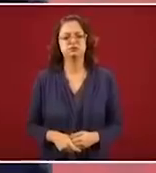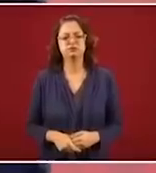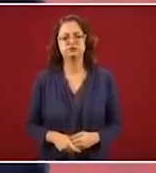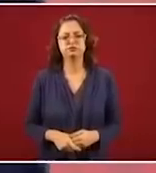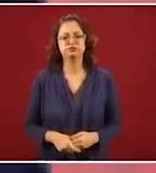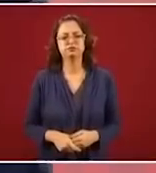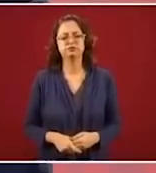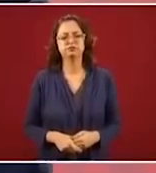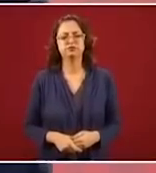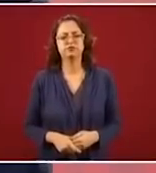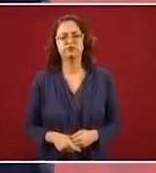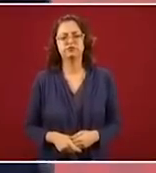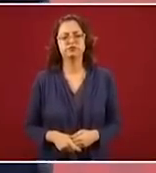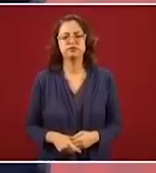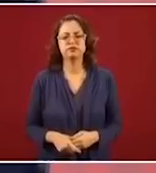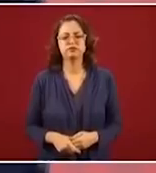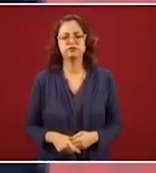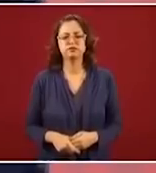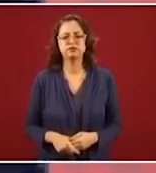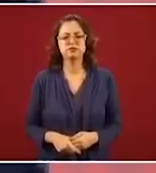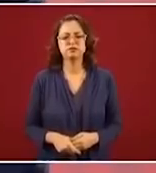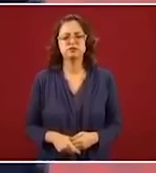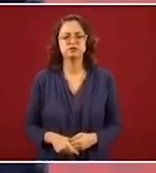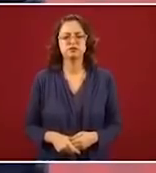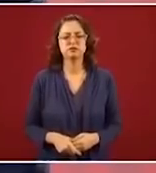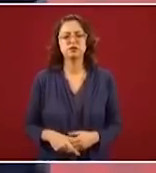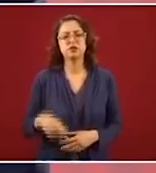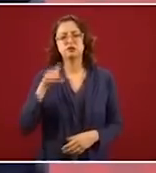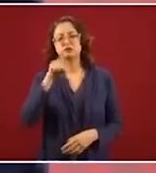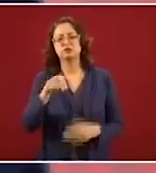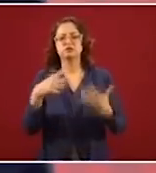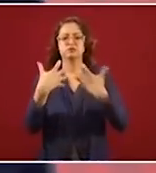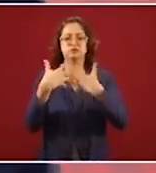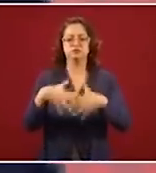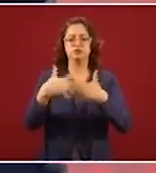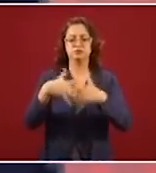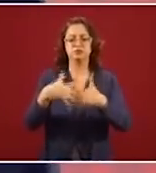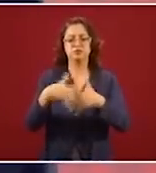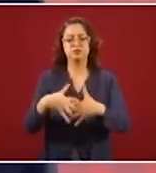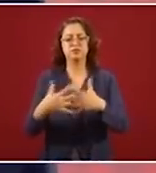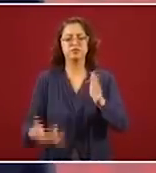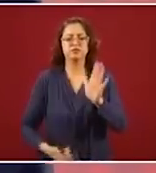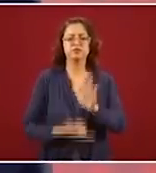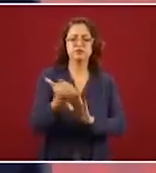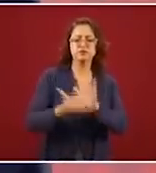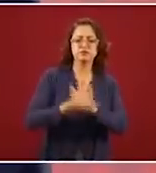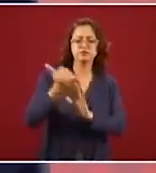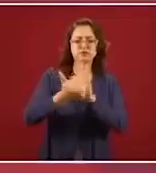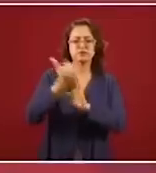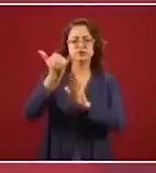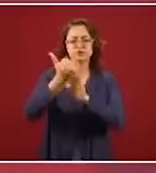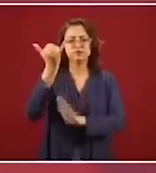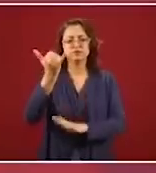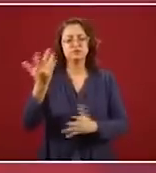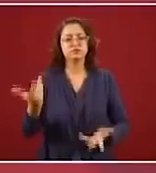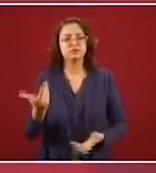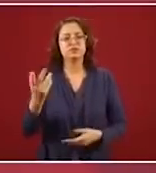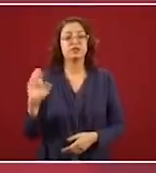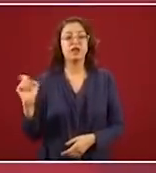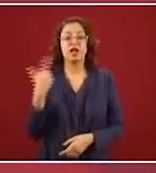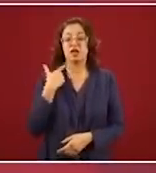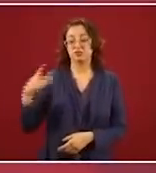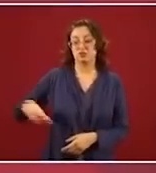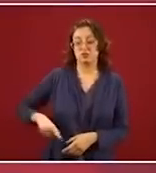operar la planta que se construyó en el gobierno anterior, que no tuvimos nosotros que